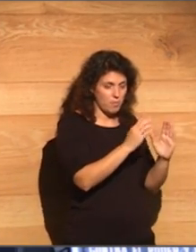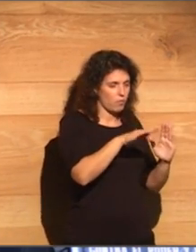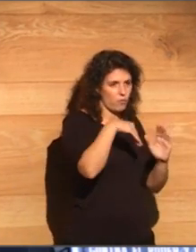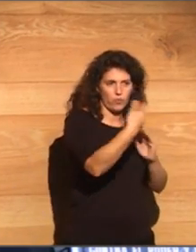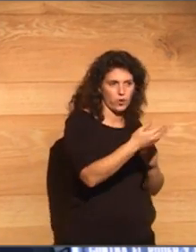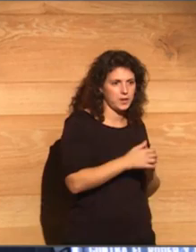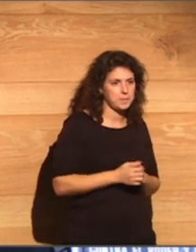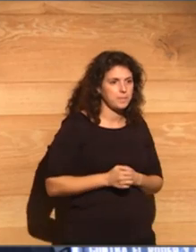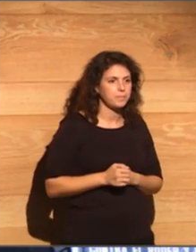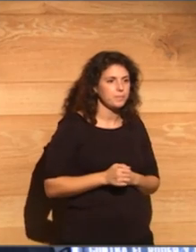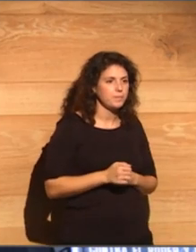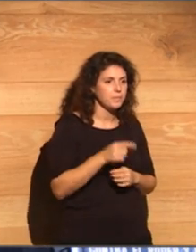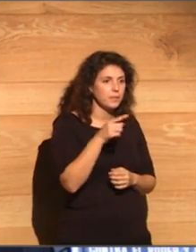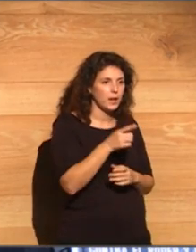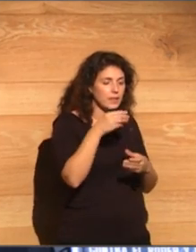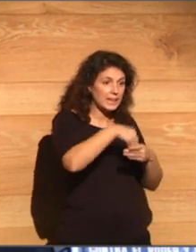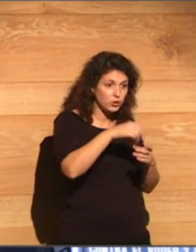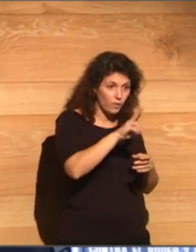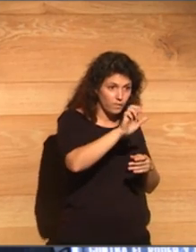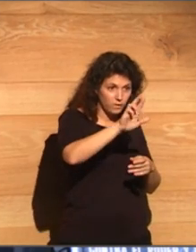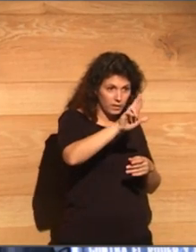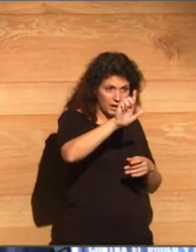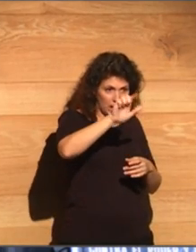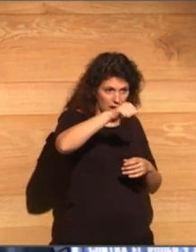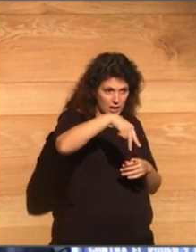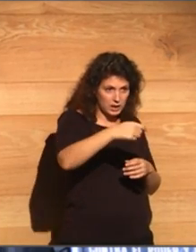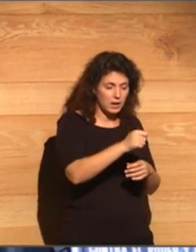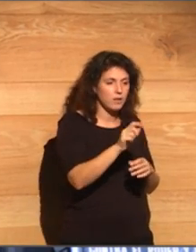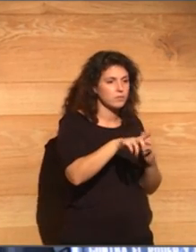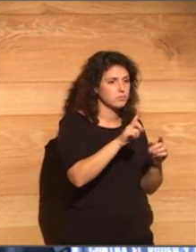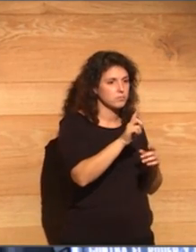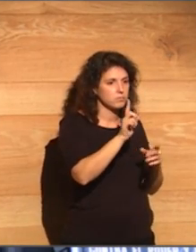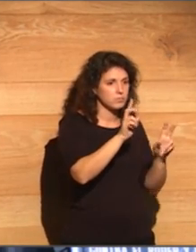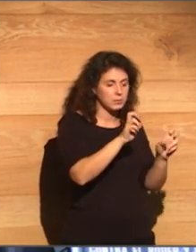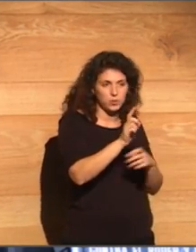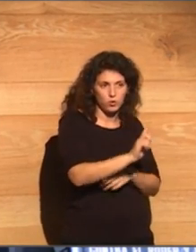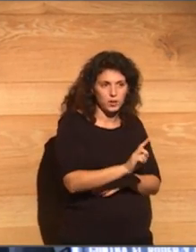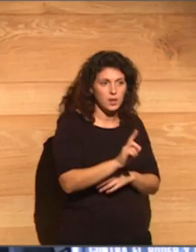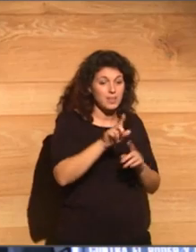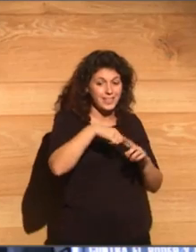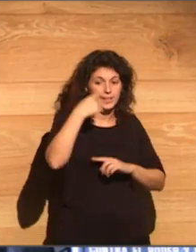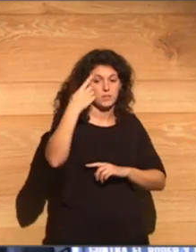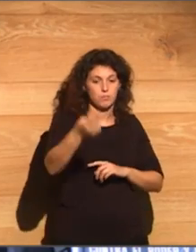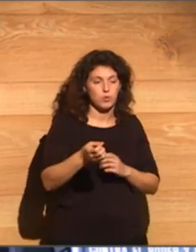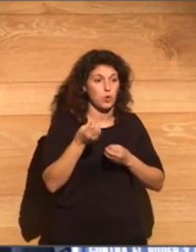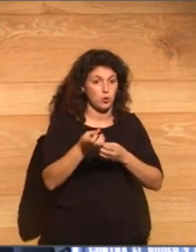su sociedad, que es lo habitual en Berlanga. De algún modo, después de hacer Nacional 3, se va a contar algo de